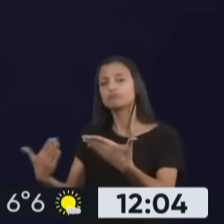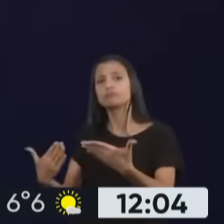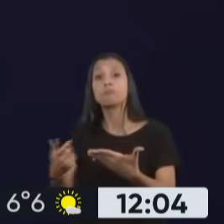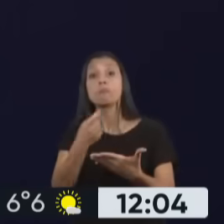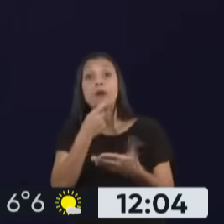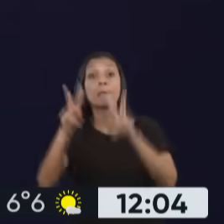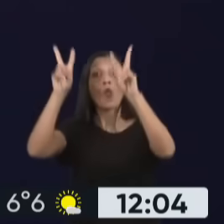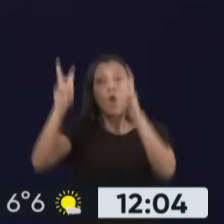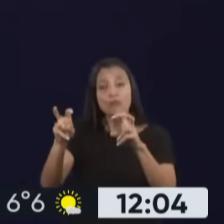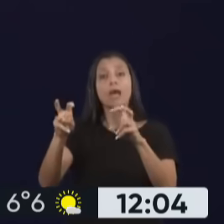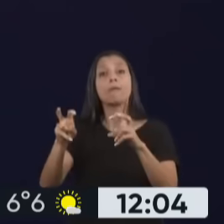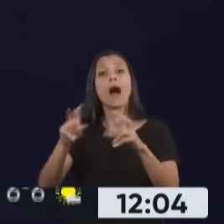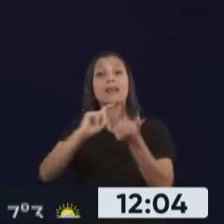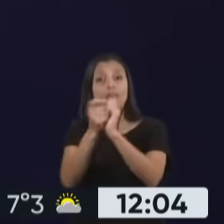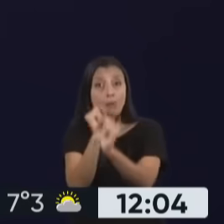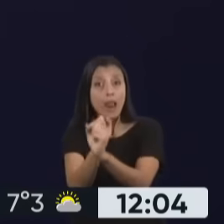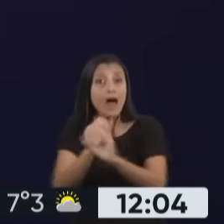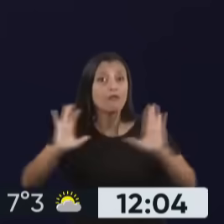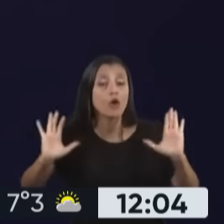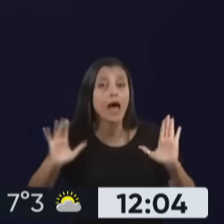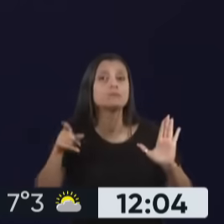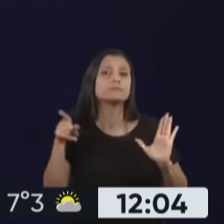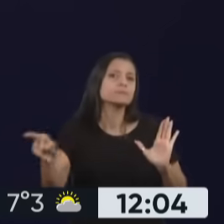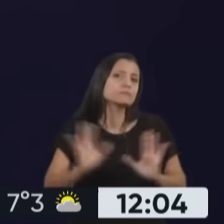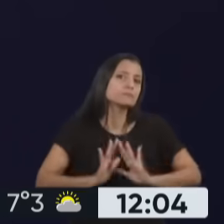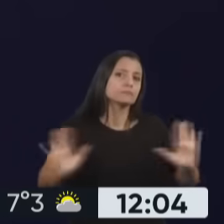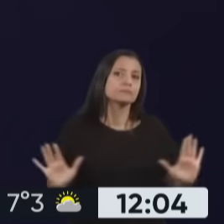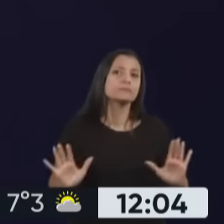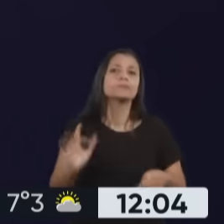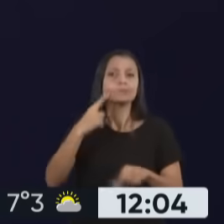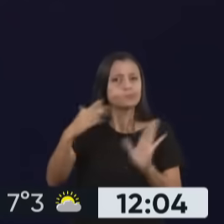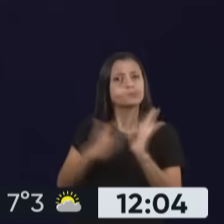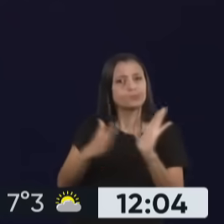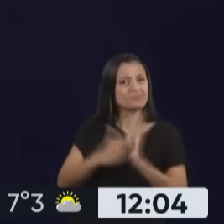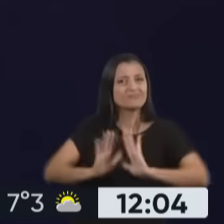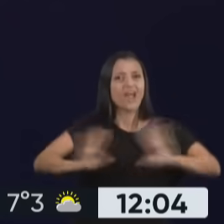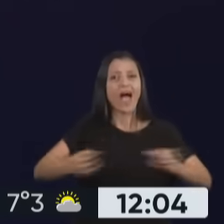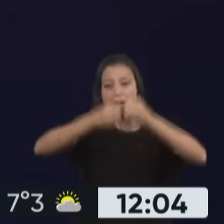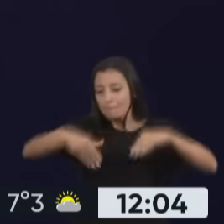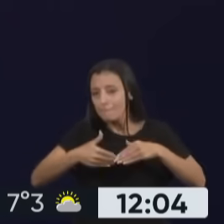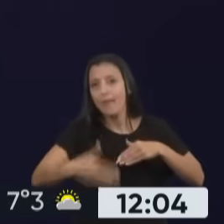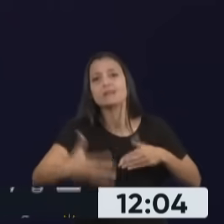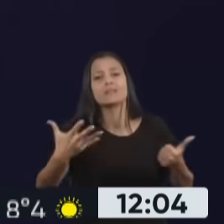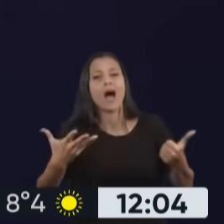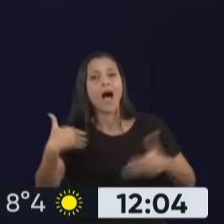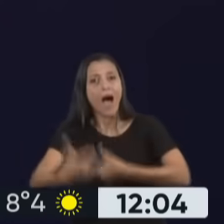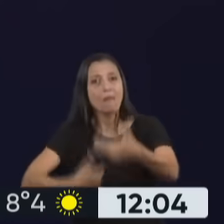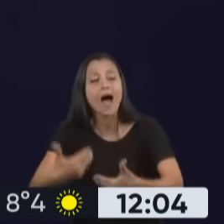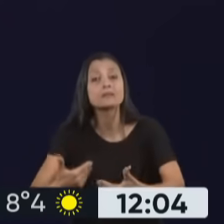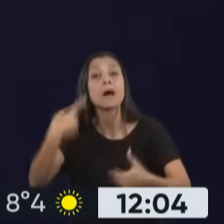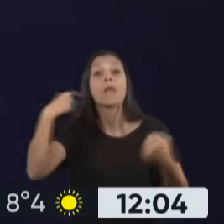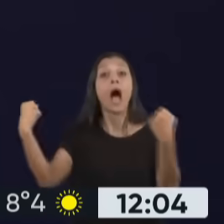ser una reforma laboral, no es ni más ni menos que empezar a avanzar en ponernos de acuerdo en que el esquema como